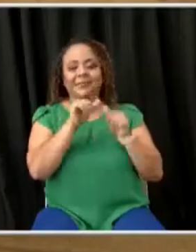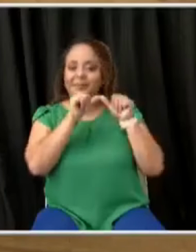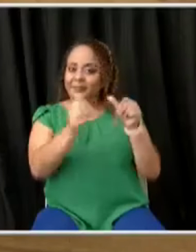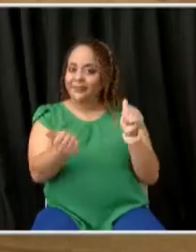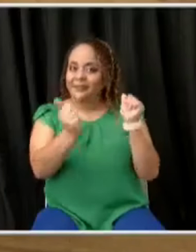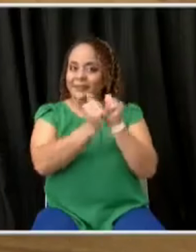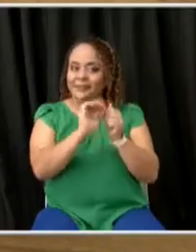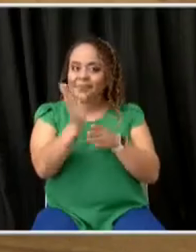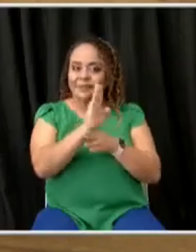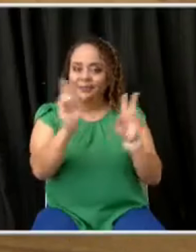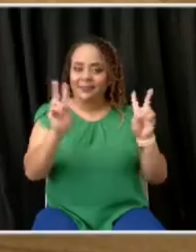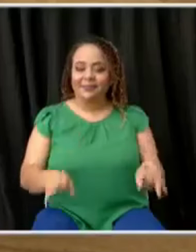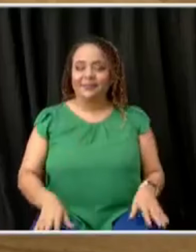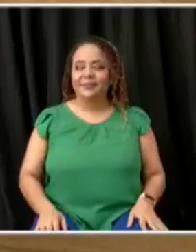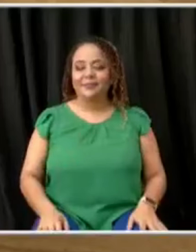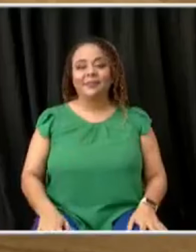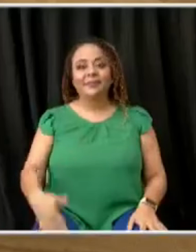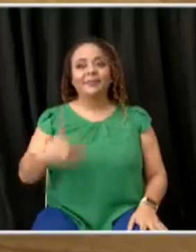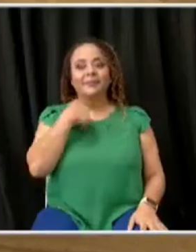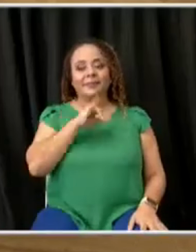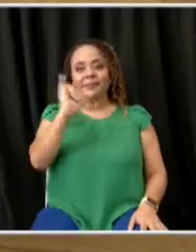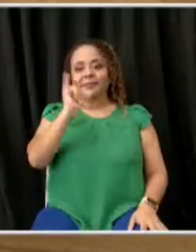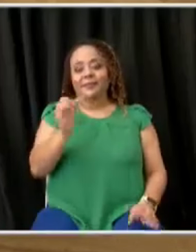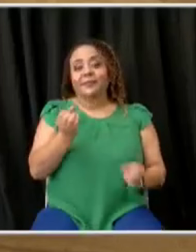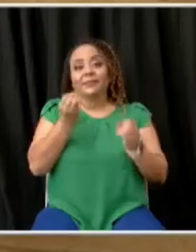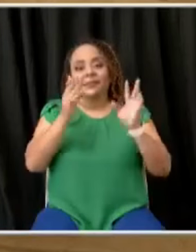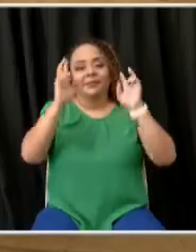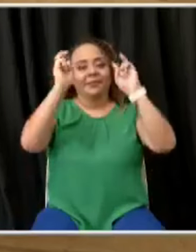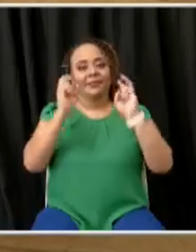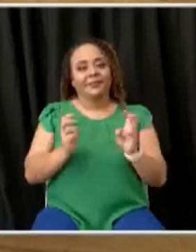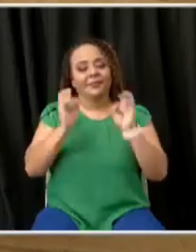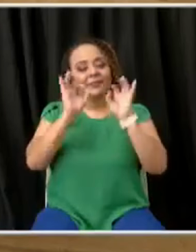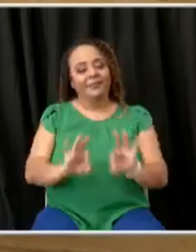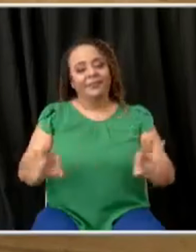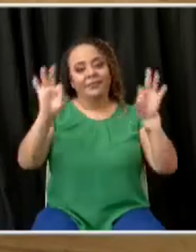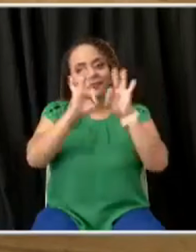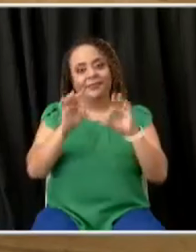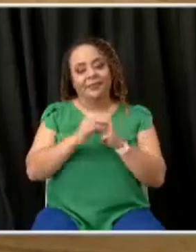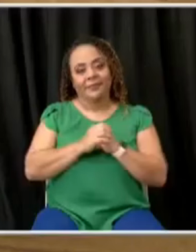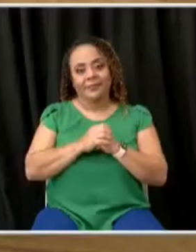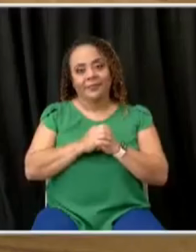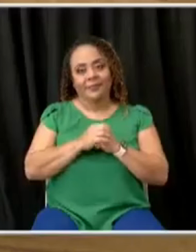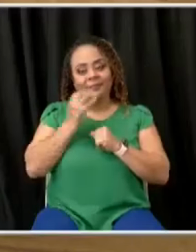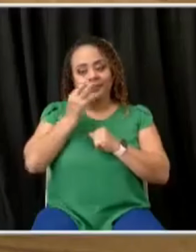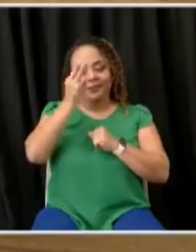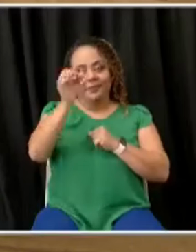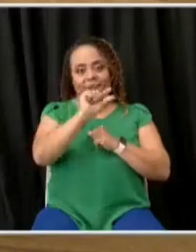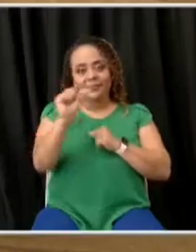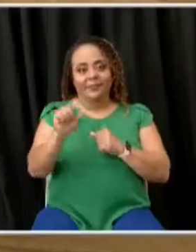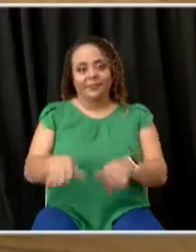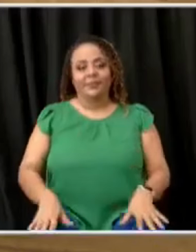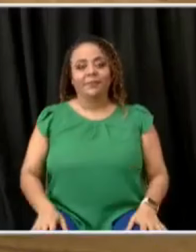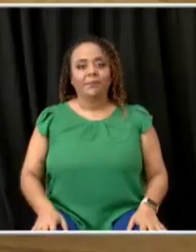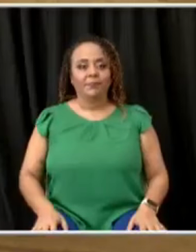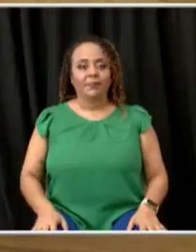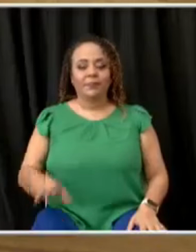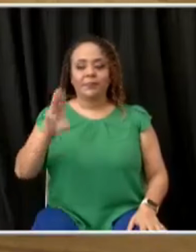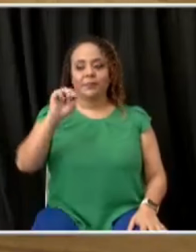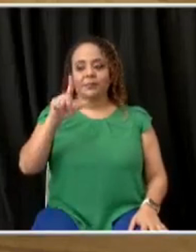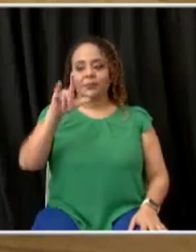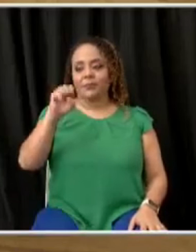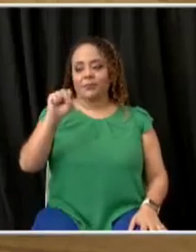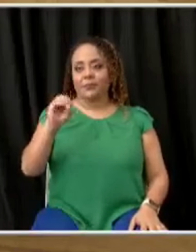las transmisiones en vivo. Vamos a tener también muchísimos temas importantes en la próxima semana. Melissa Ramírez